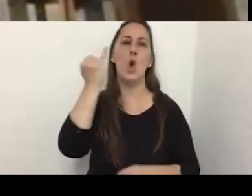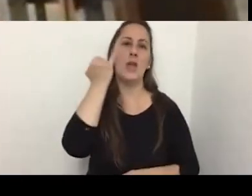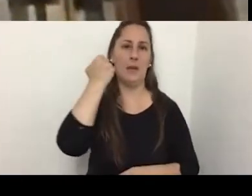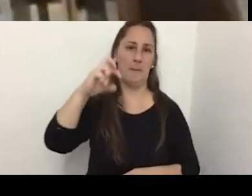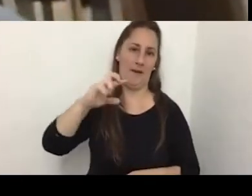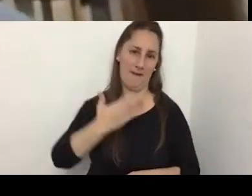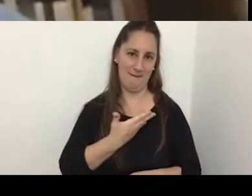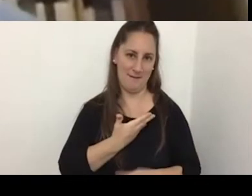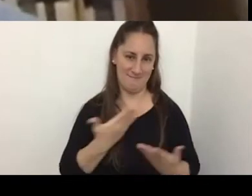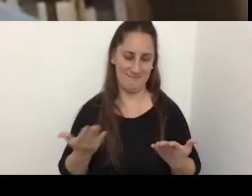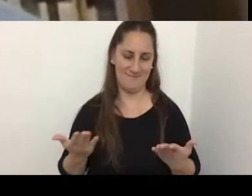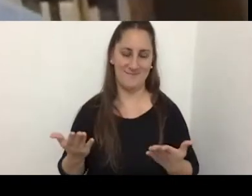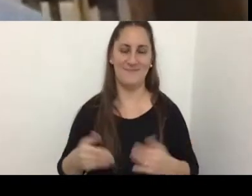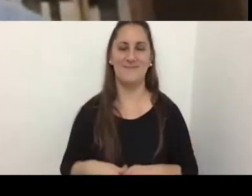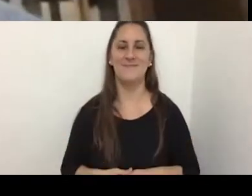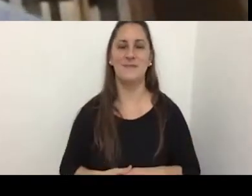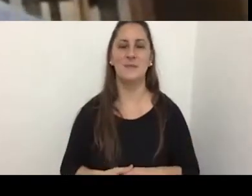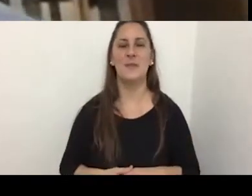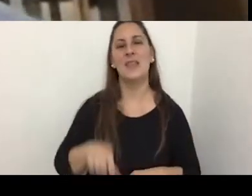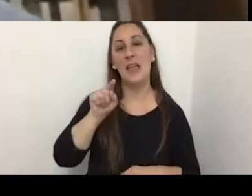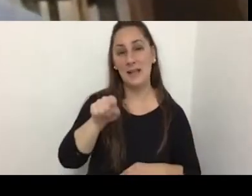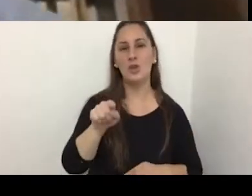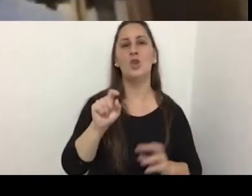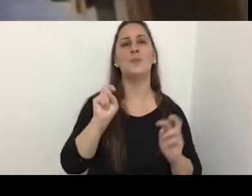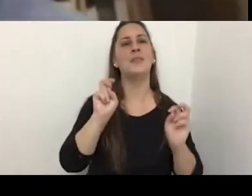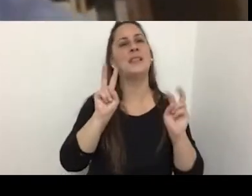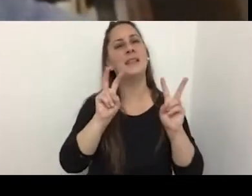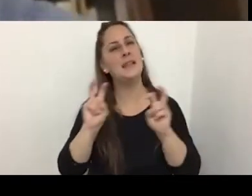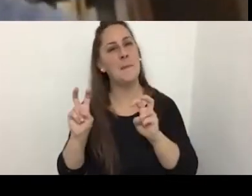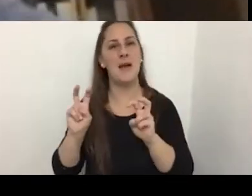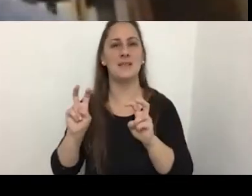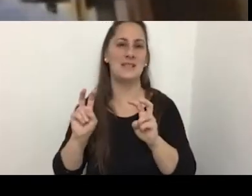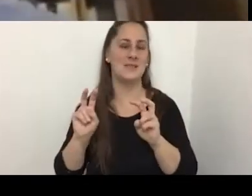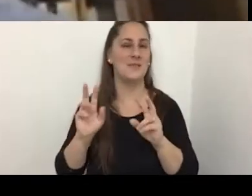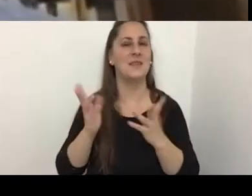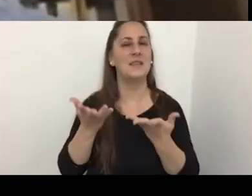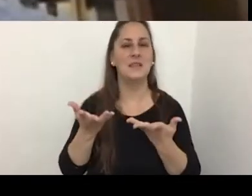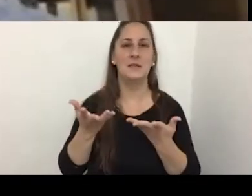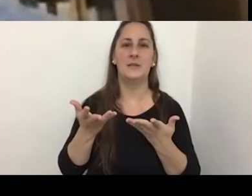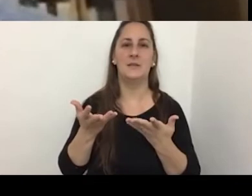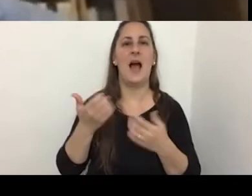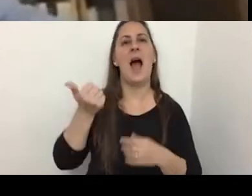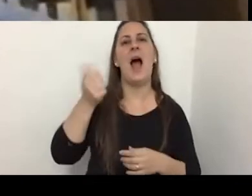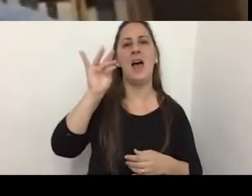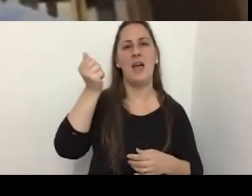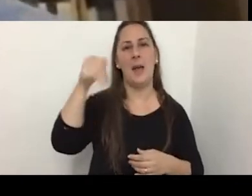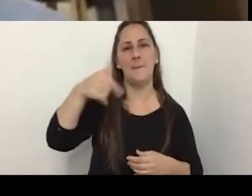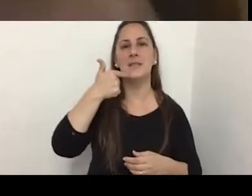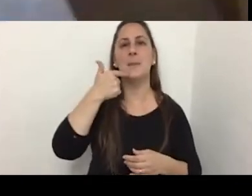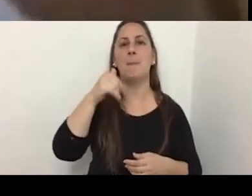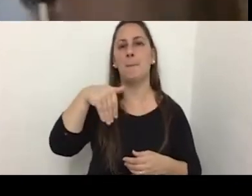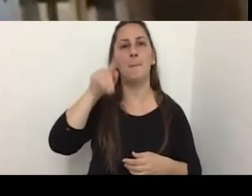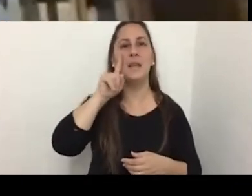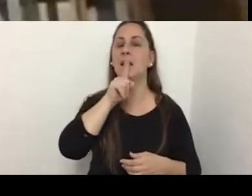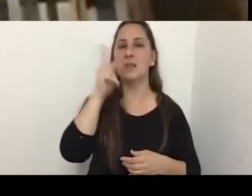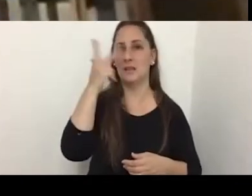Entonces, digo, estas son cuestiones y que vayamos a Adam Smith. Adam Smith, el